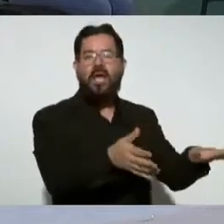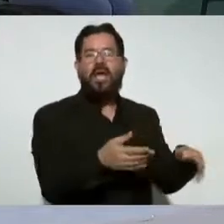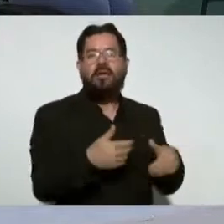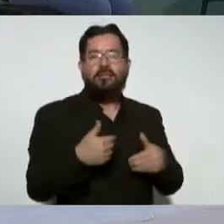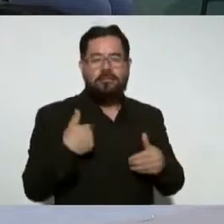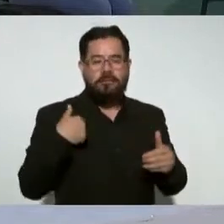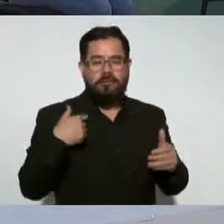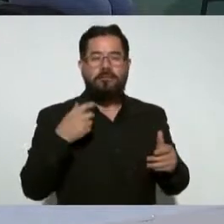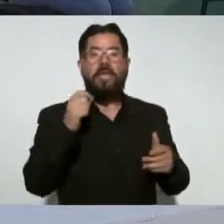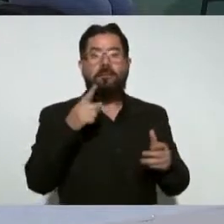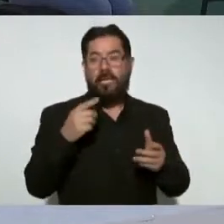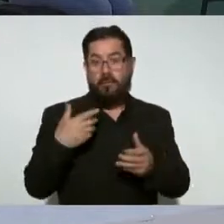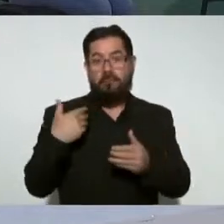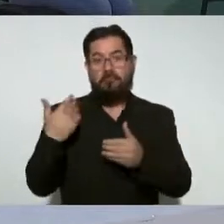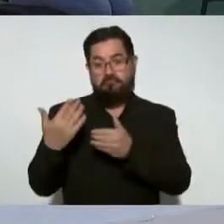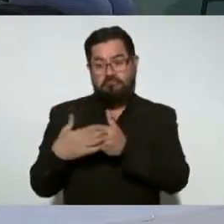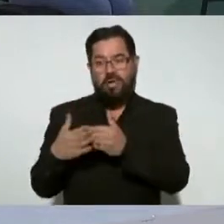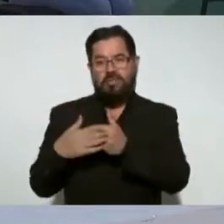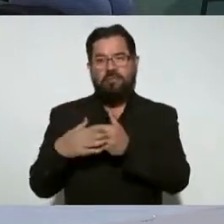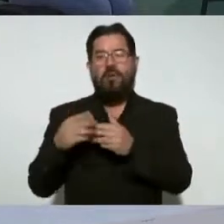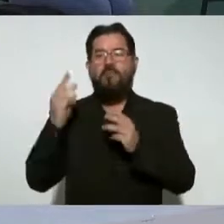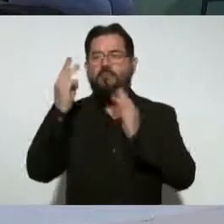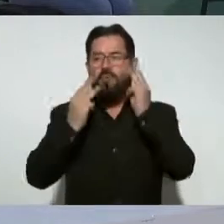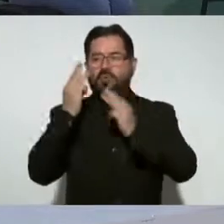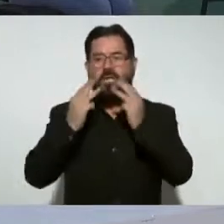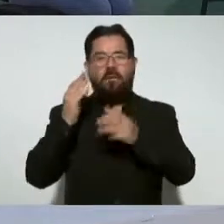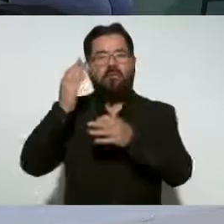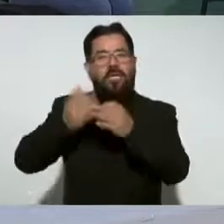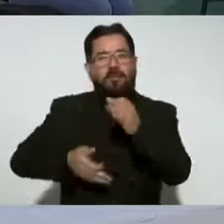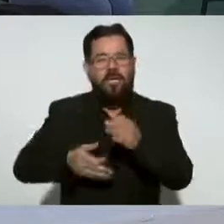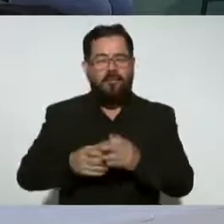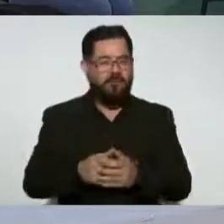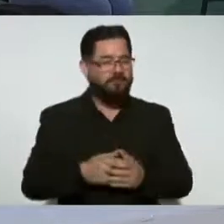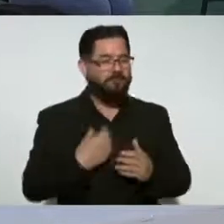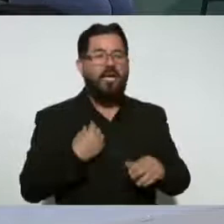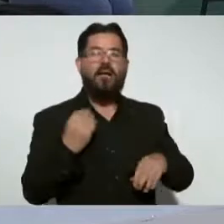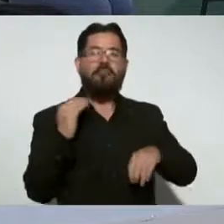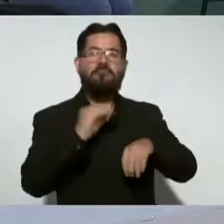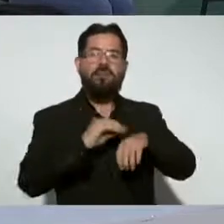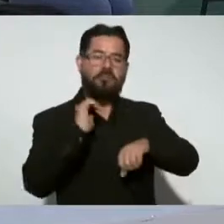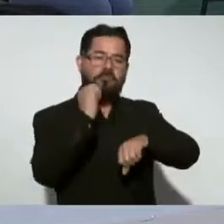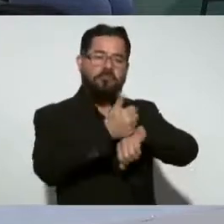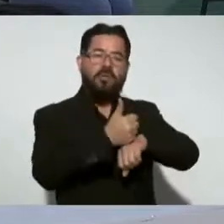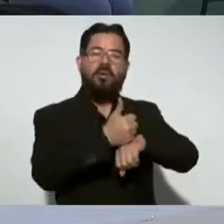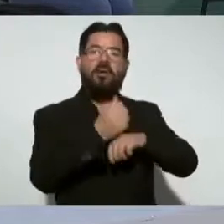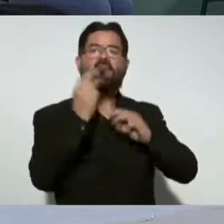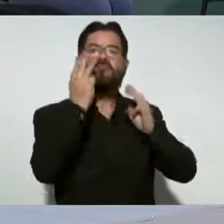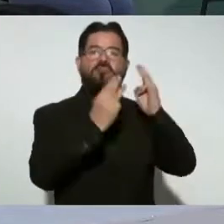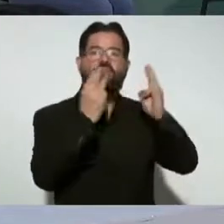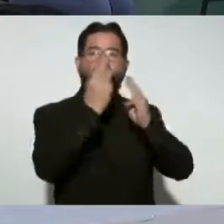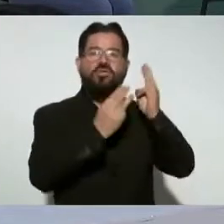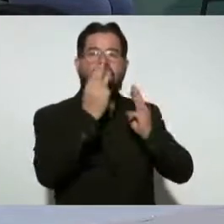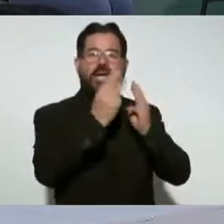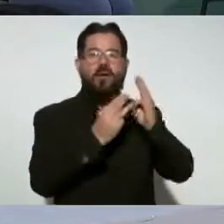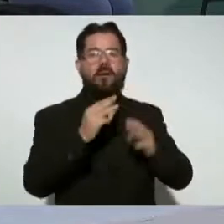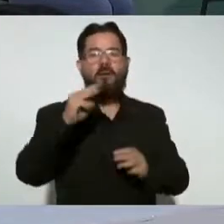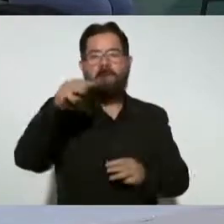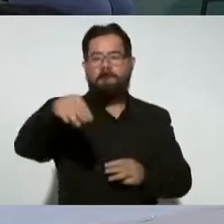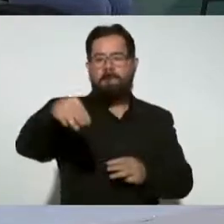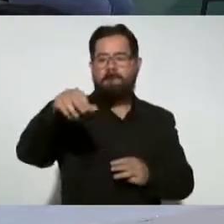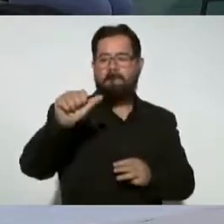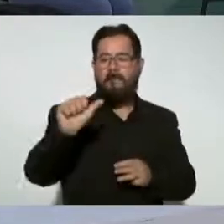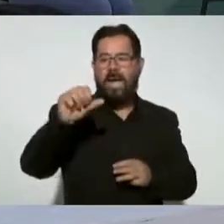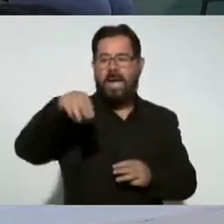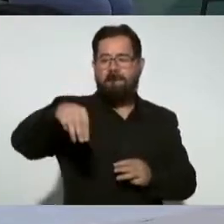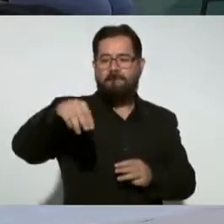terminando museos. Se va a montar el Museo del Mamut, porque se